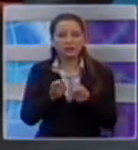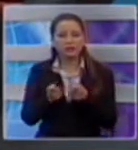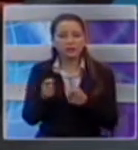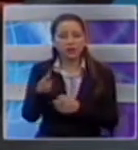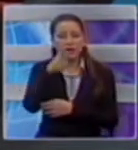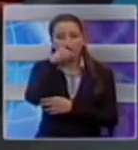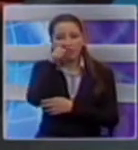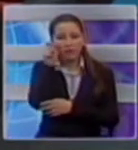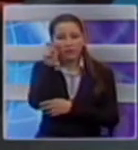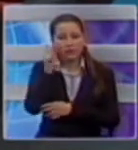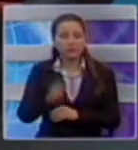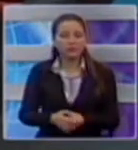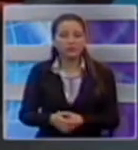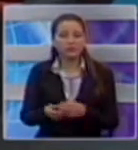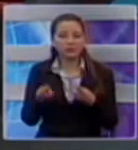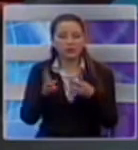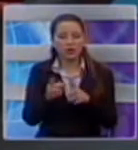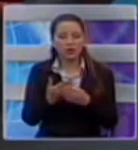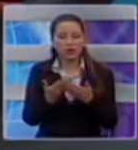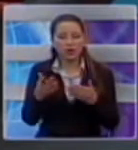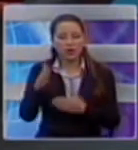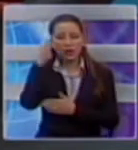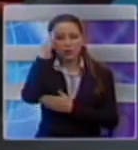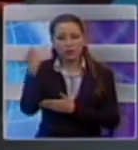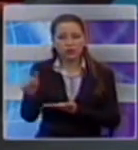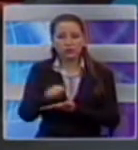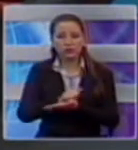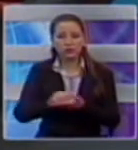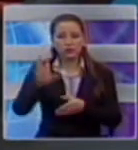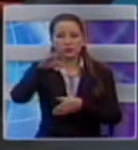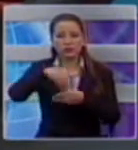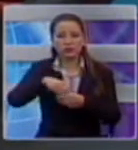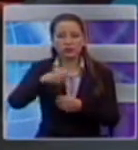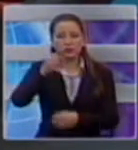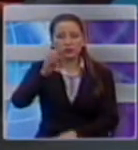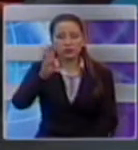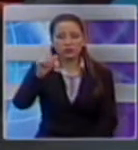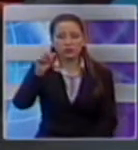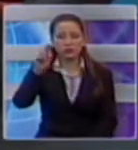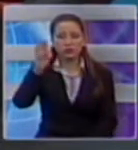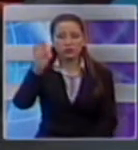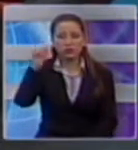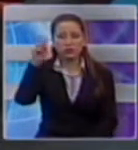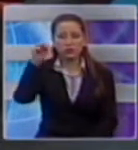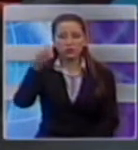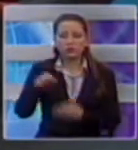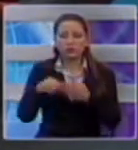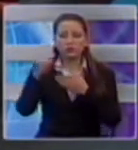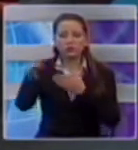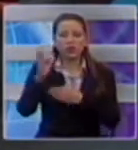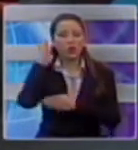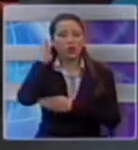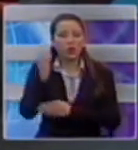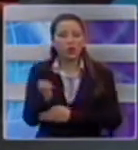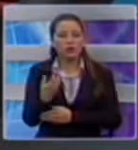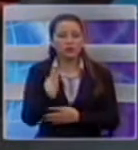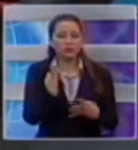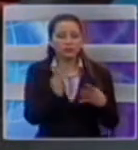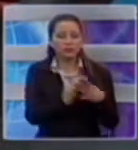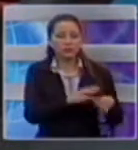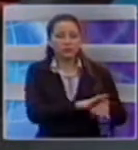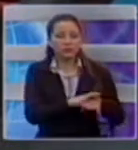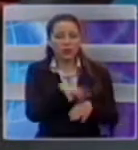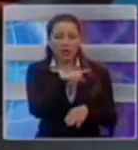por la Fiscalía y también por elementos de la policía en la ciudad, en el sector de San Juan de Barabón, al este de Cuenca. La captura de